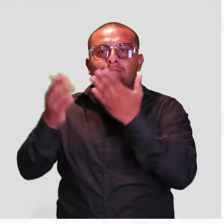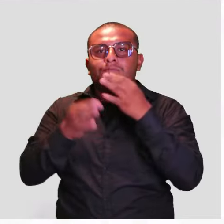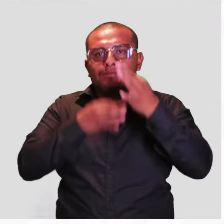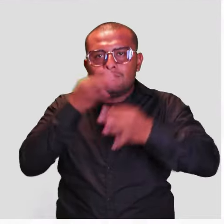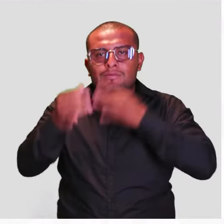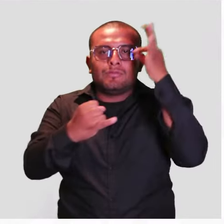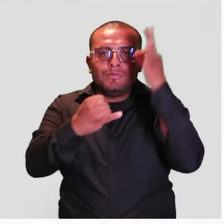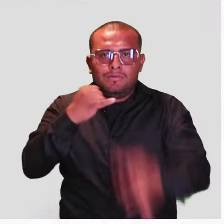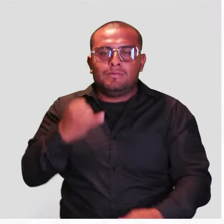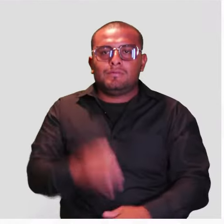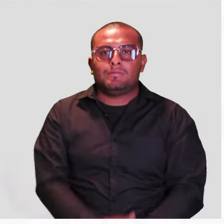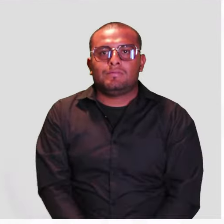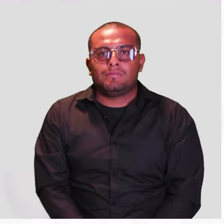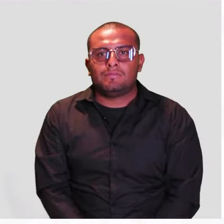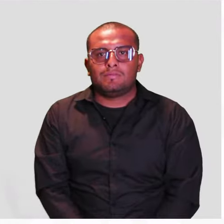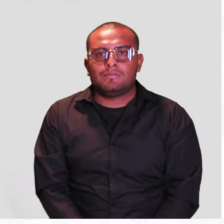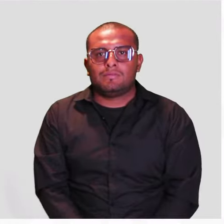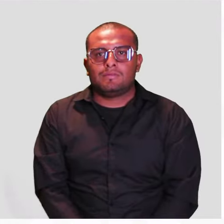Adelante.